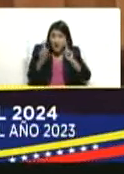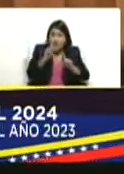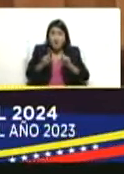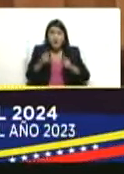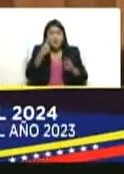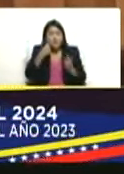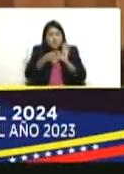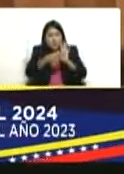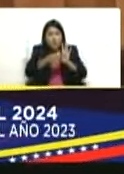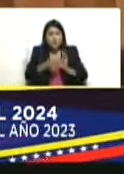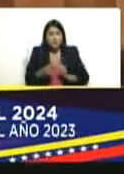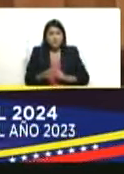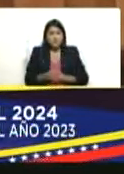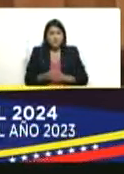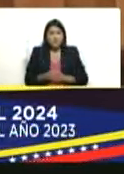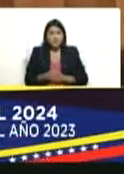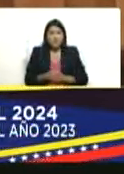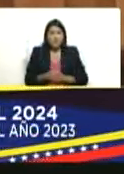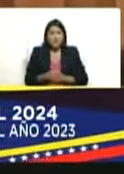Y al final el bodrio